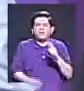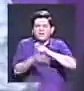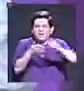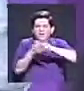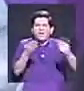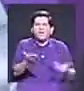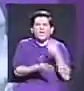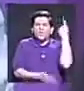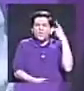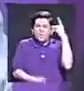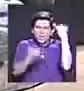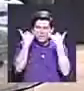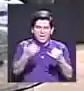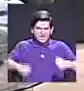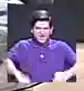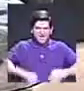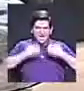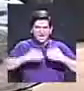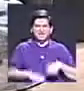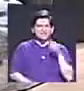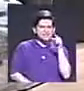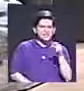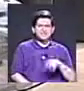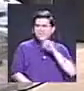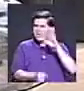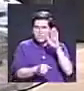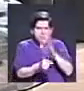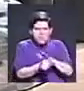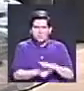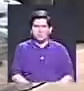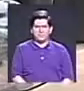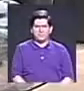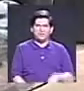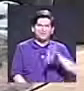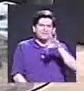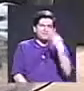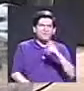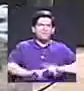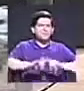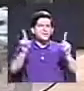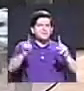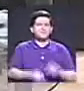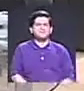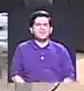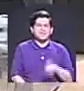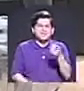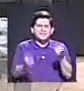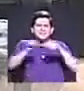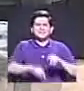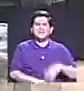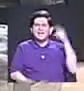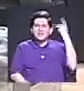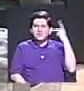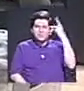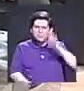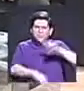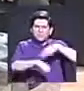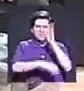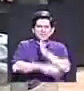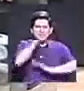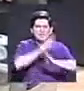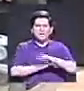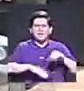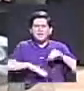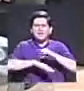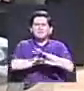una nueva política si ya existe esa hace tantos años y no se cumple? ¿De qué manera es diferente la PONADIS o cómo va a garantizar tener efectos reales